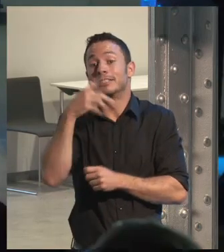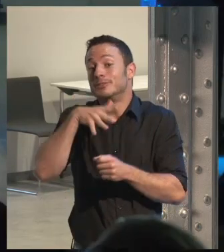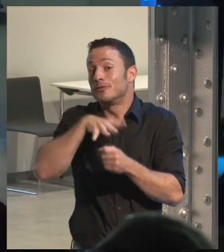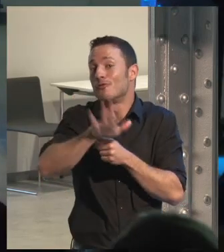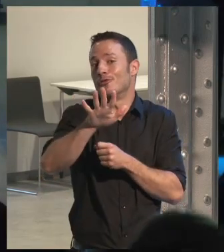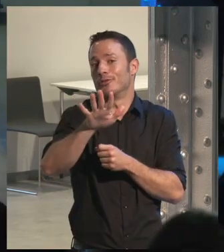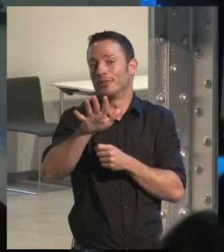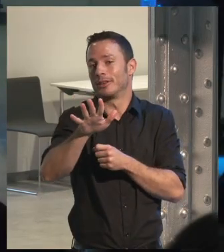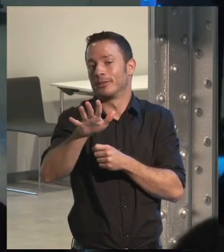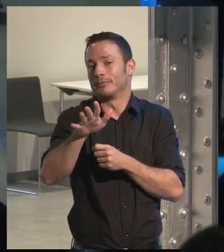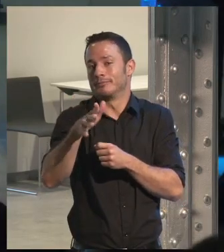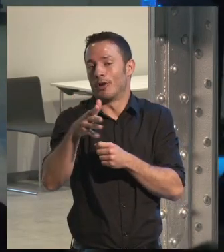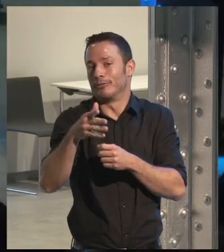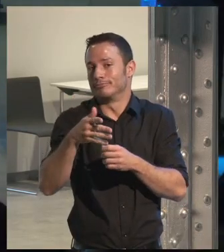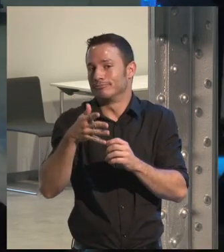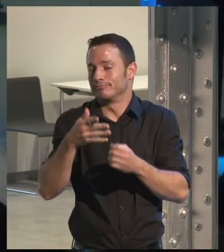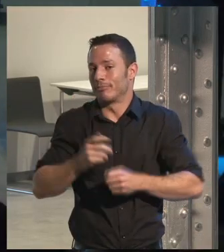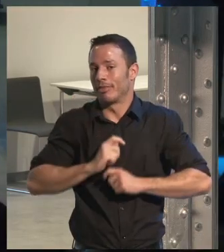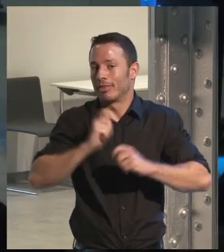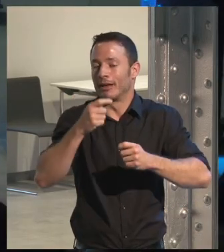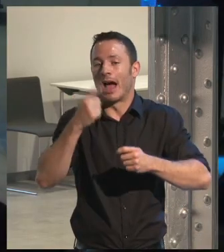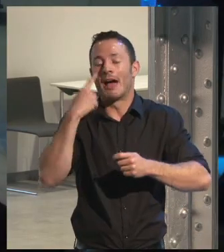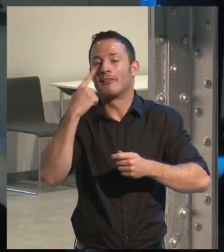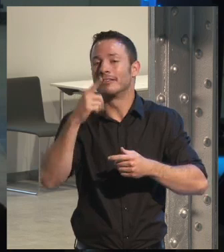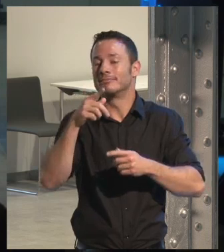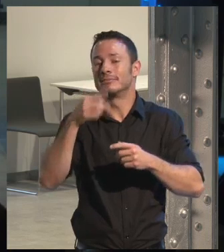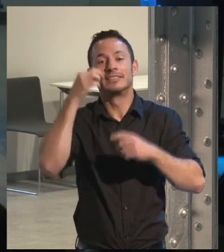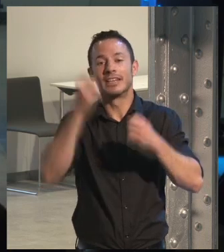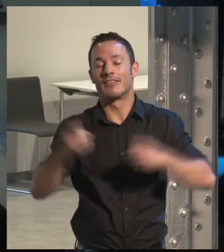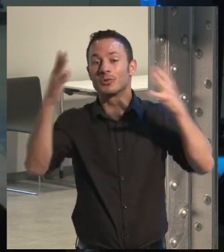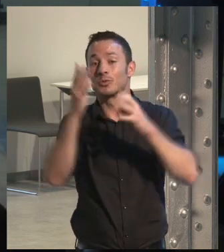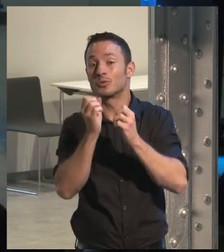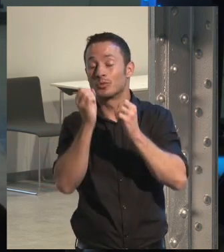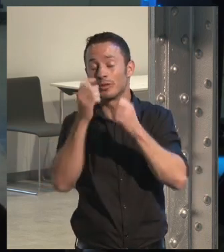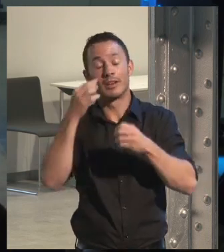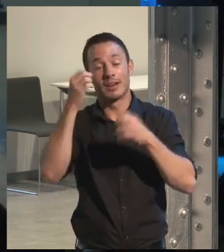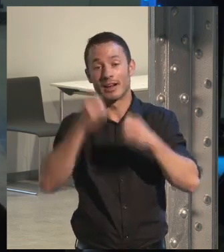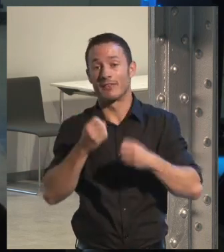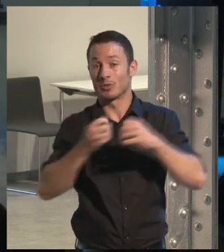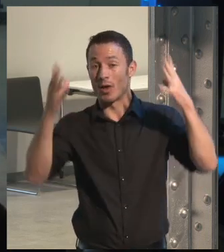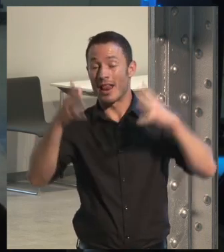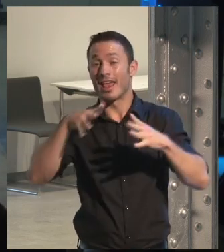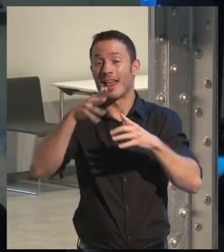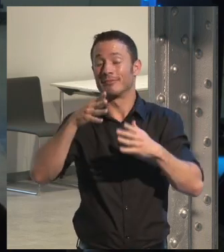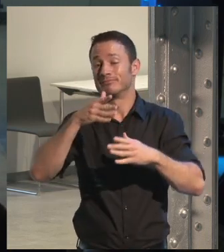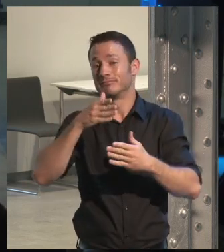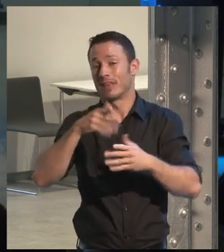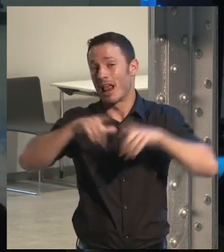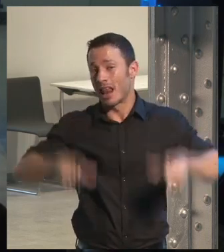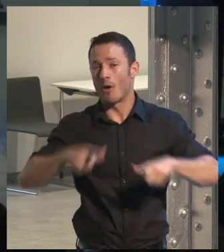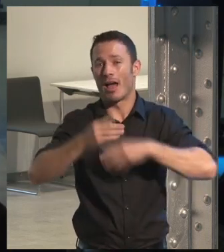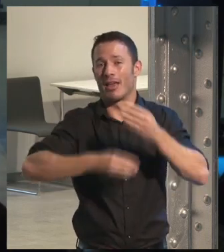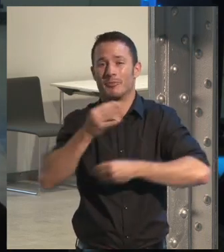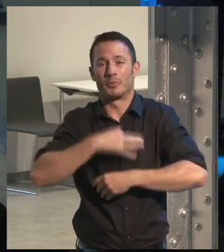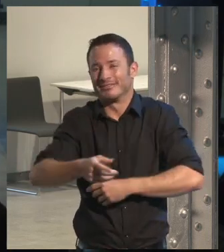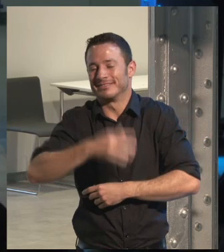aquello que puede impulsar esta tecnología en las aulas. Pero antes de hablar de lo que